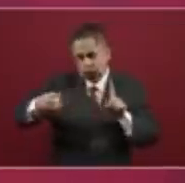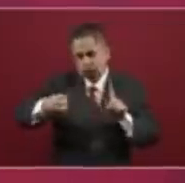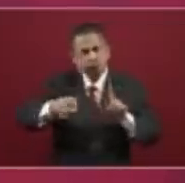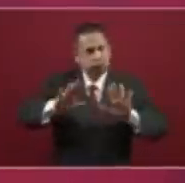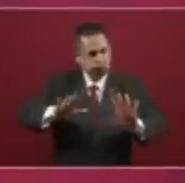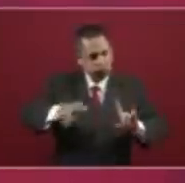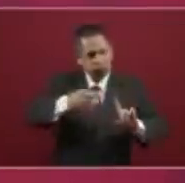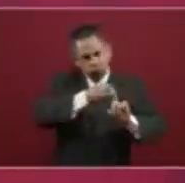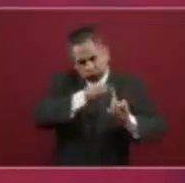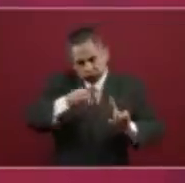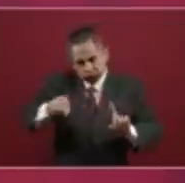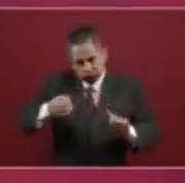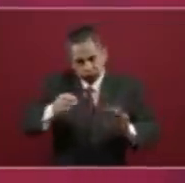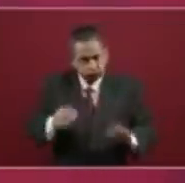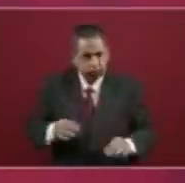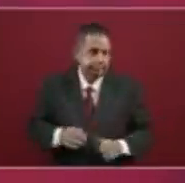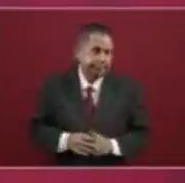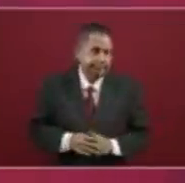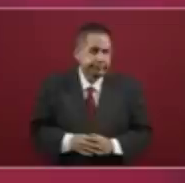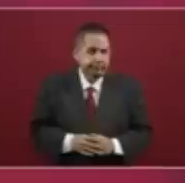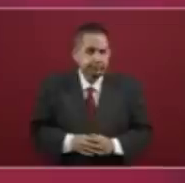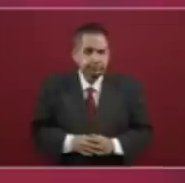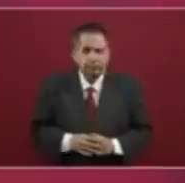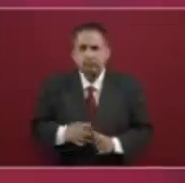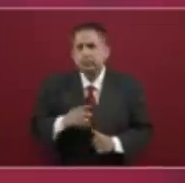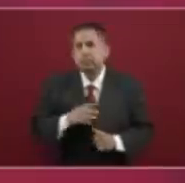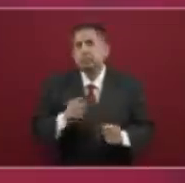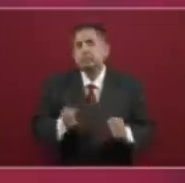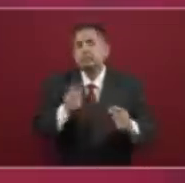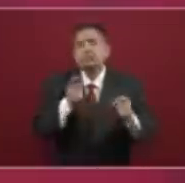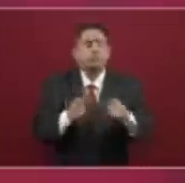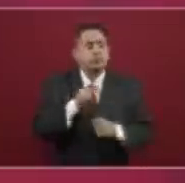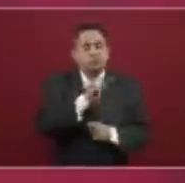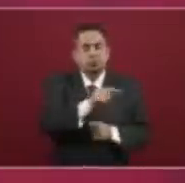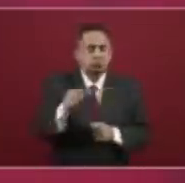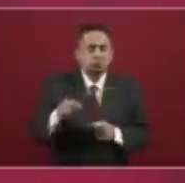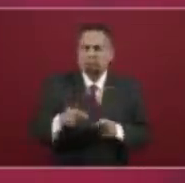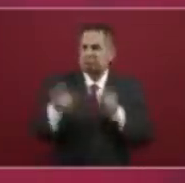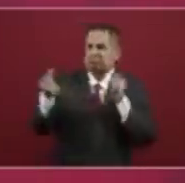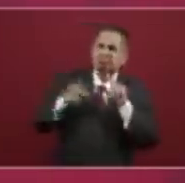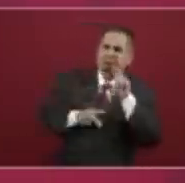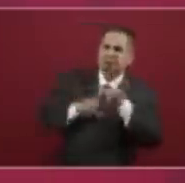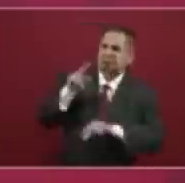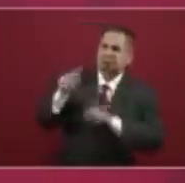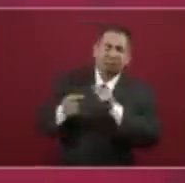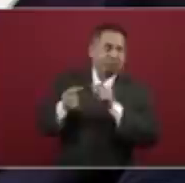Hay quienes se van a oponer